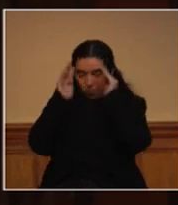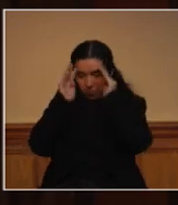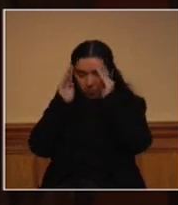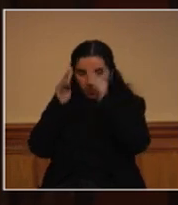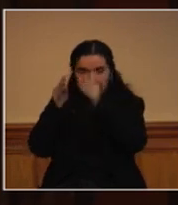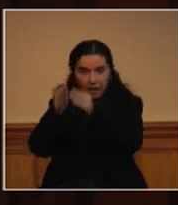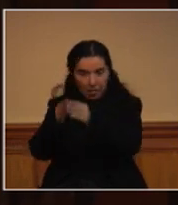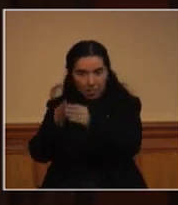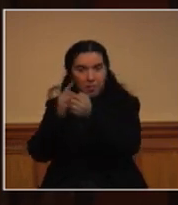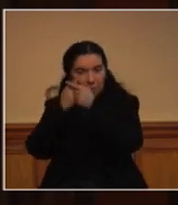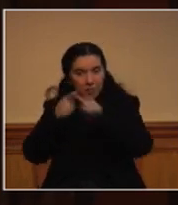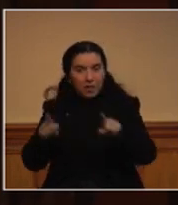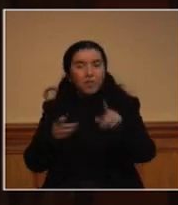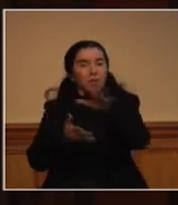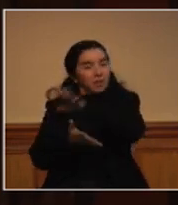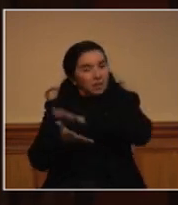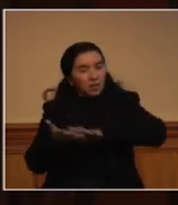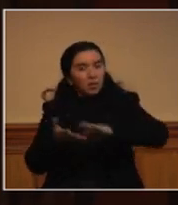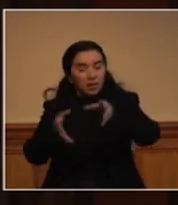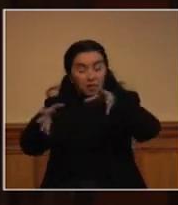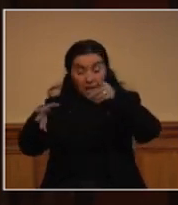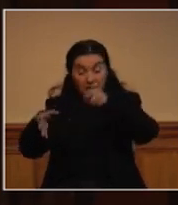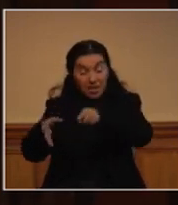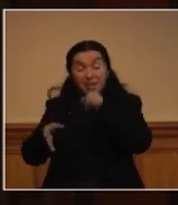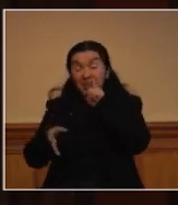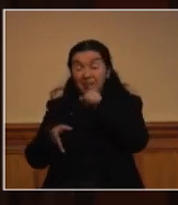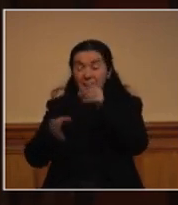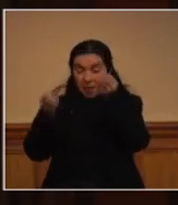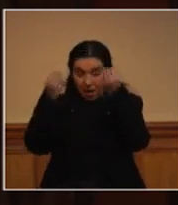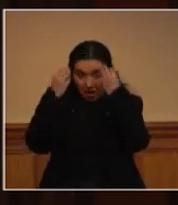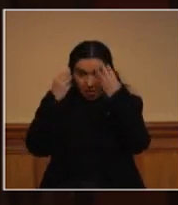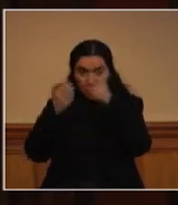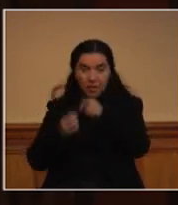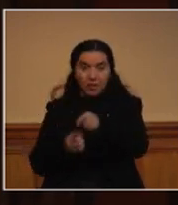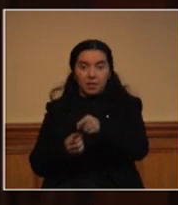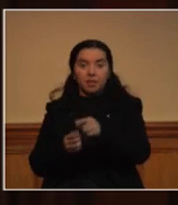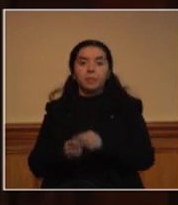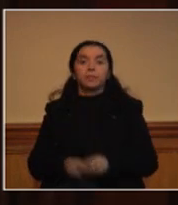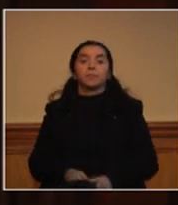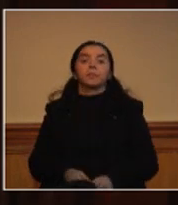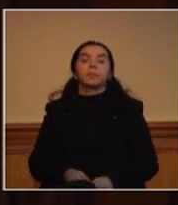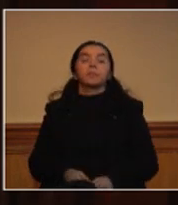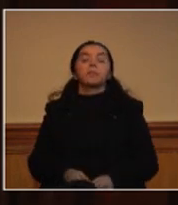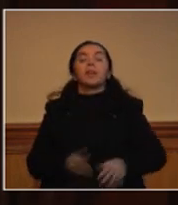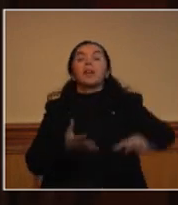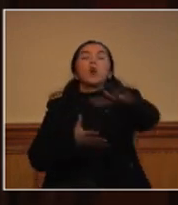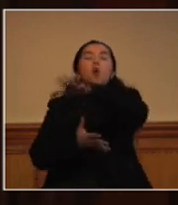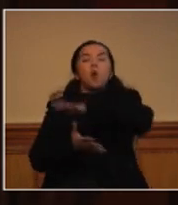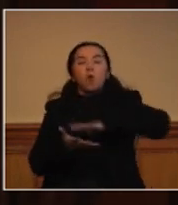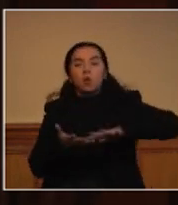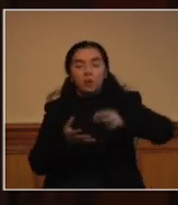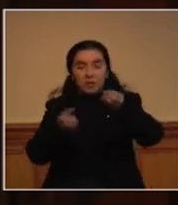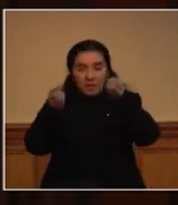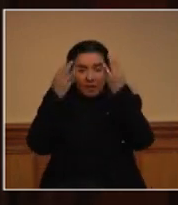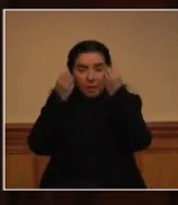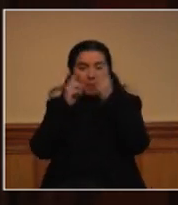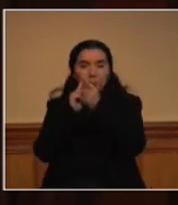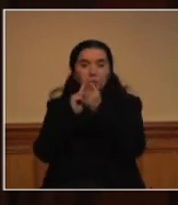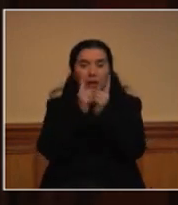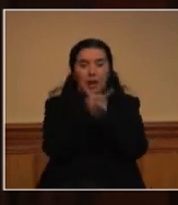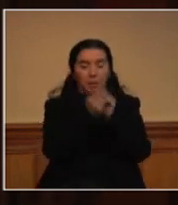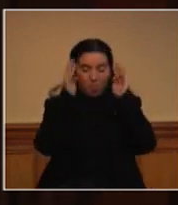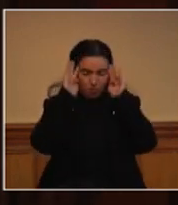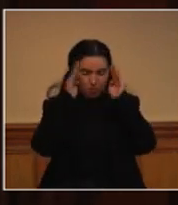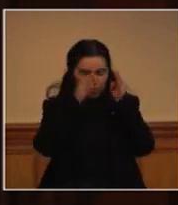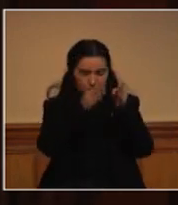de intervención del contexto del aprendiz, del sujeto, al contexto de aprendizaje. Tenemos que cambiar el foco, no